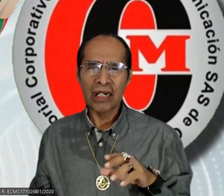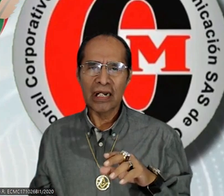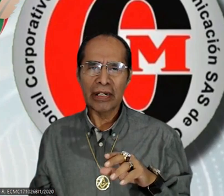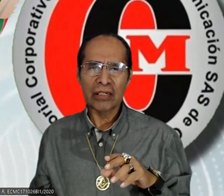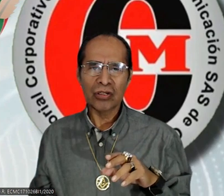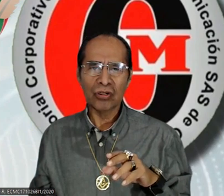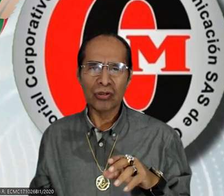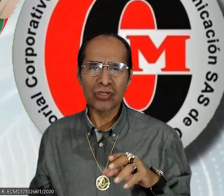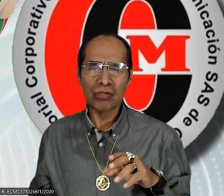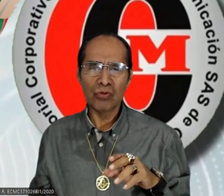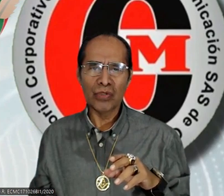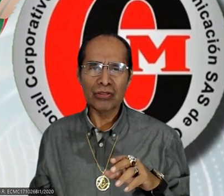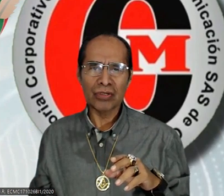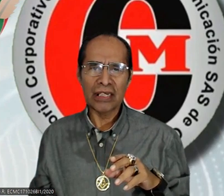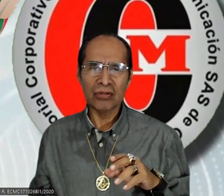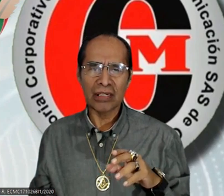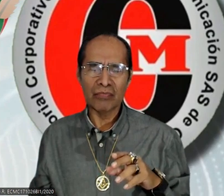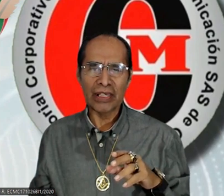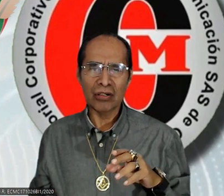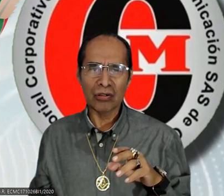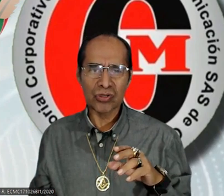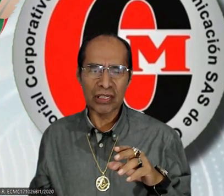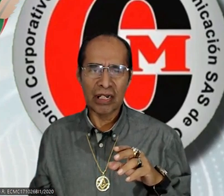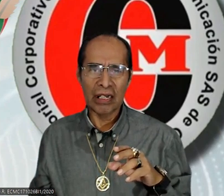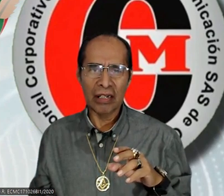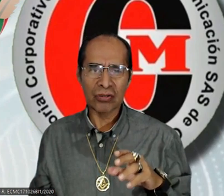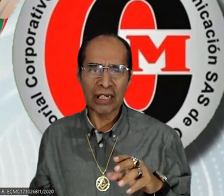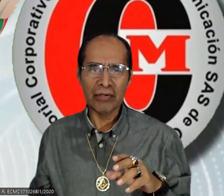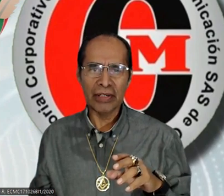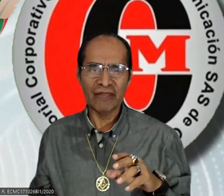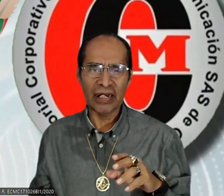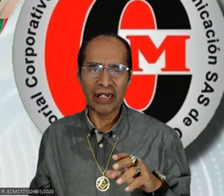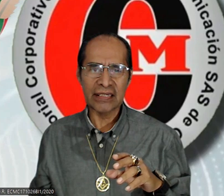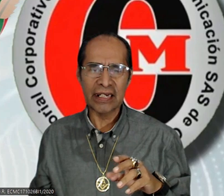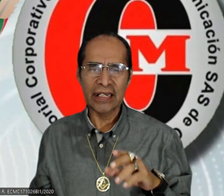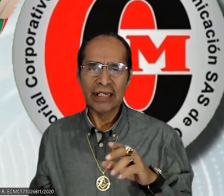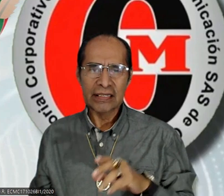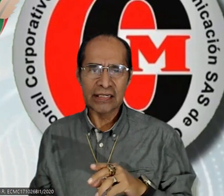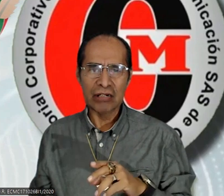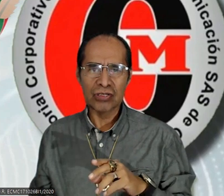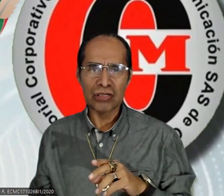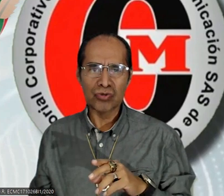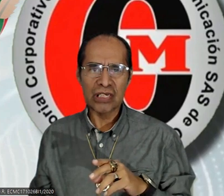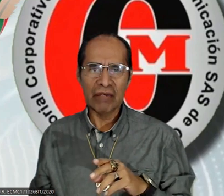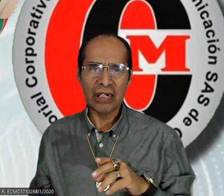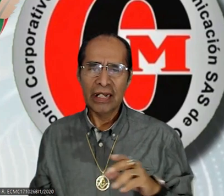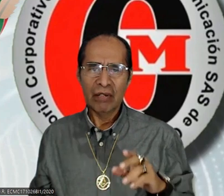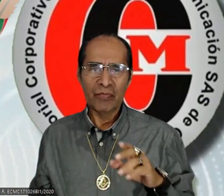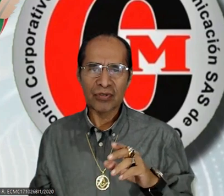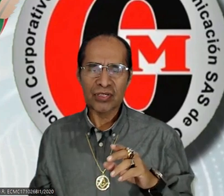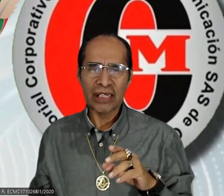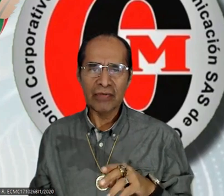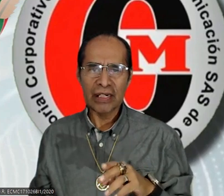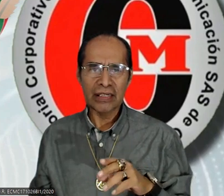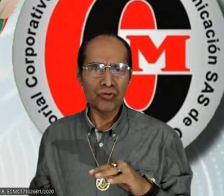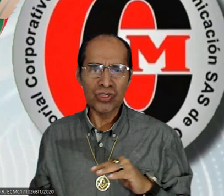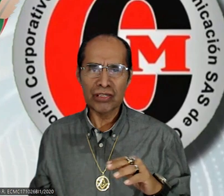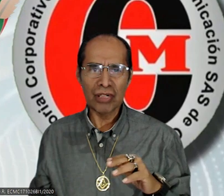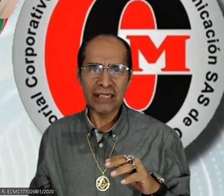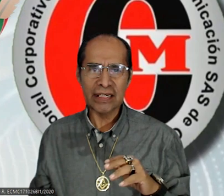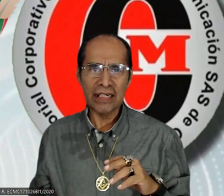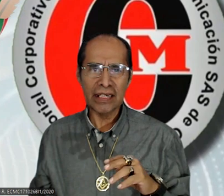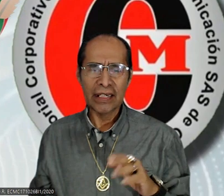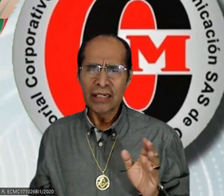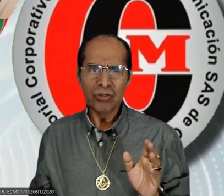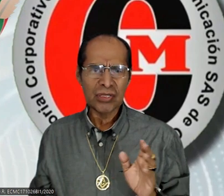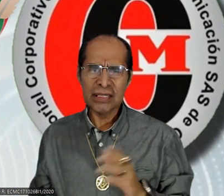18 llegaban los que en un momento dado también los agarraban en flagrancia, sí los denunciaban, pero se quedaba la denuncia y